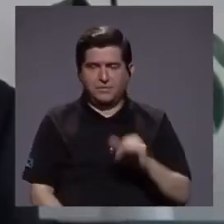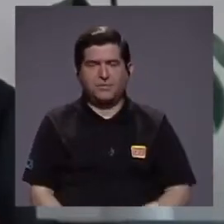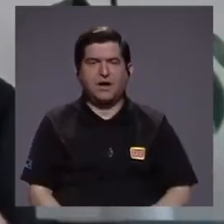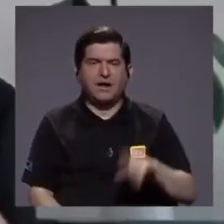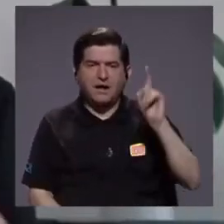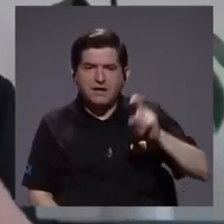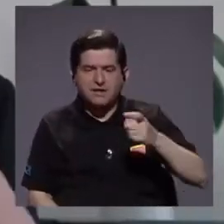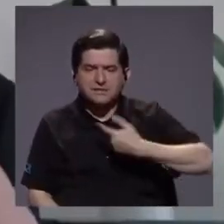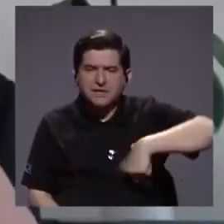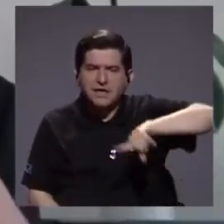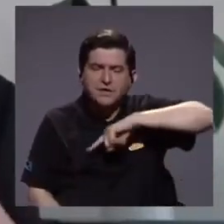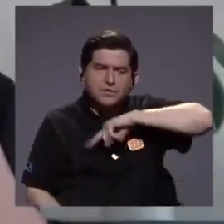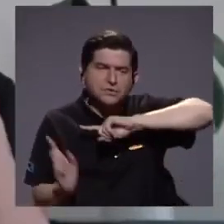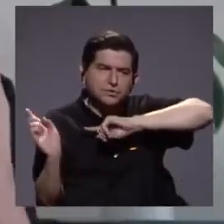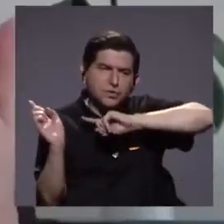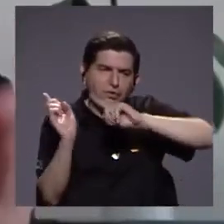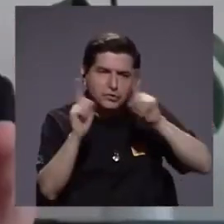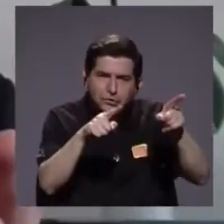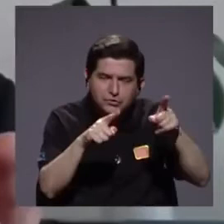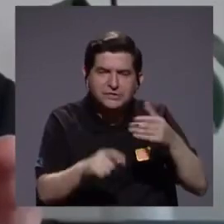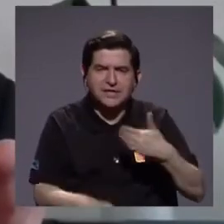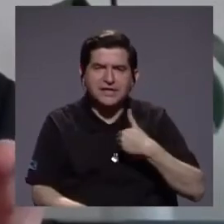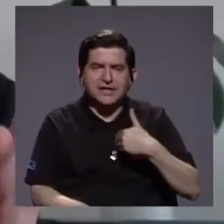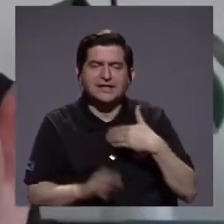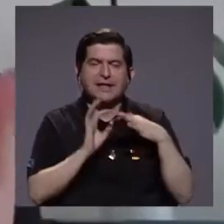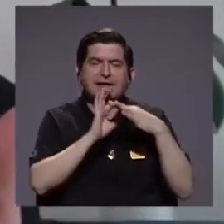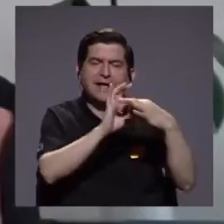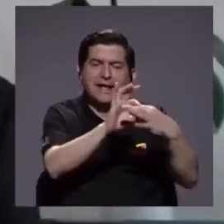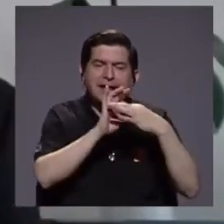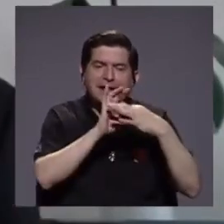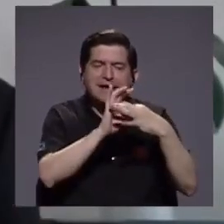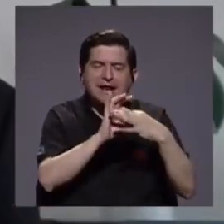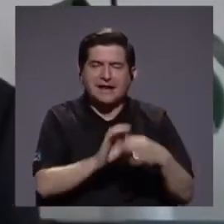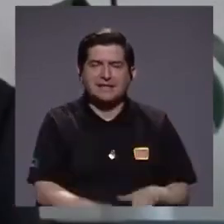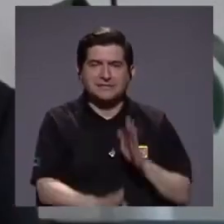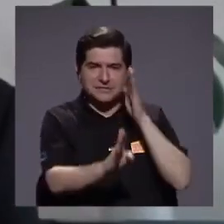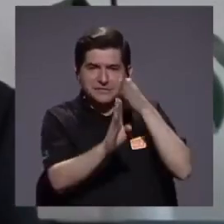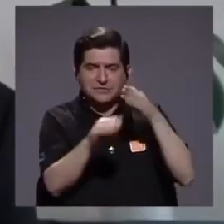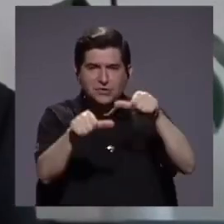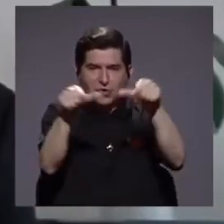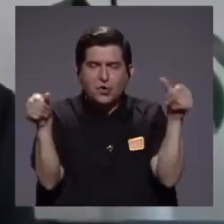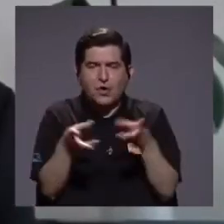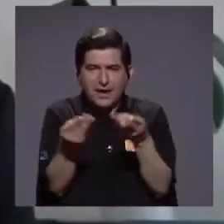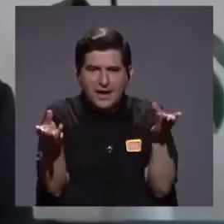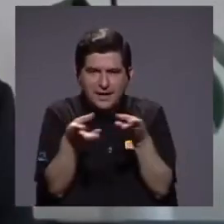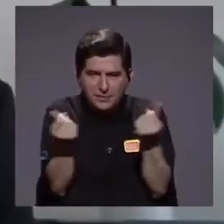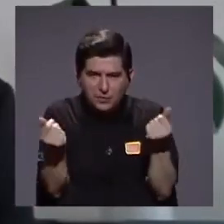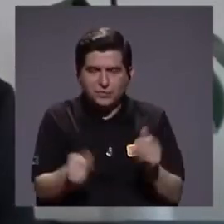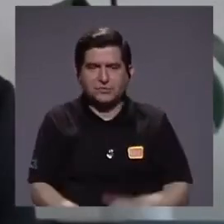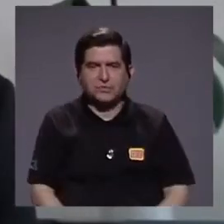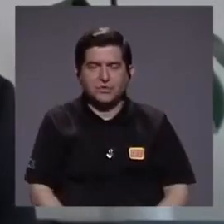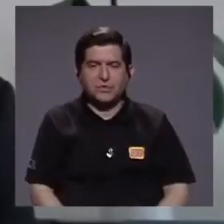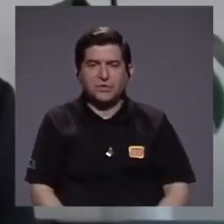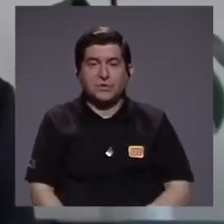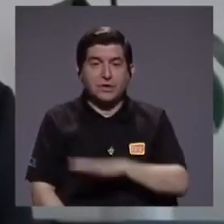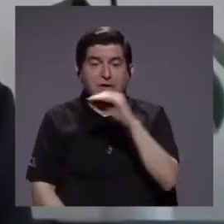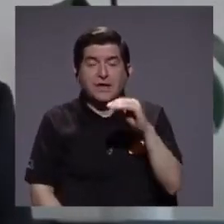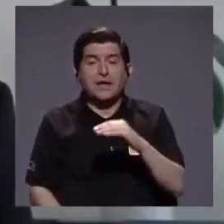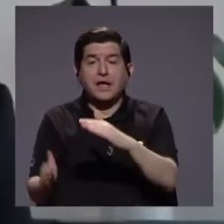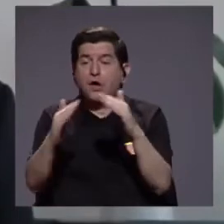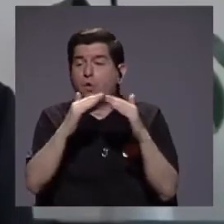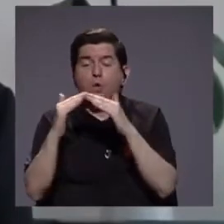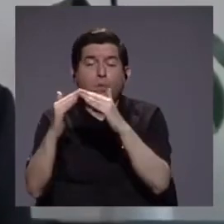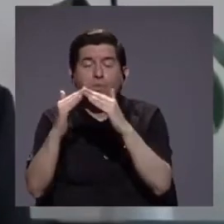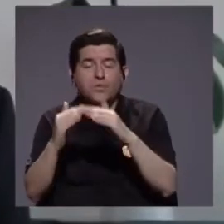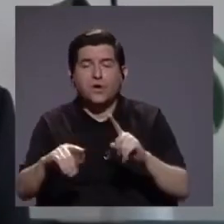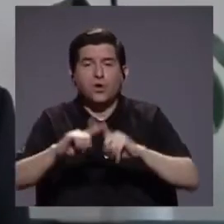necesario que salgamos más y tengamos una relación más estrecha con el sector productivo, con el sector de las comunidades